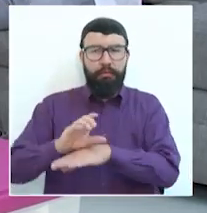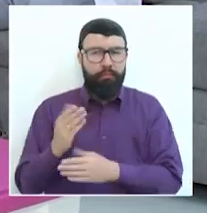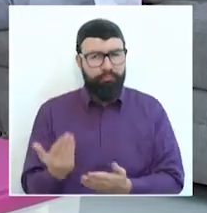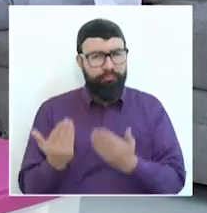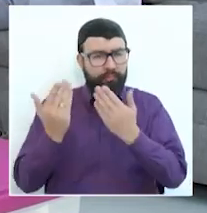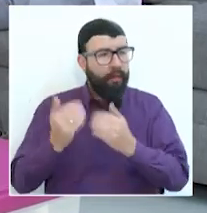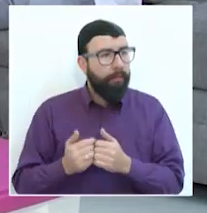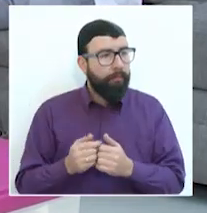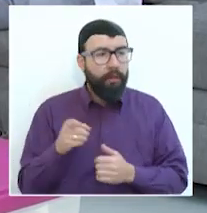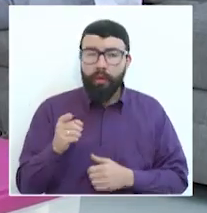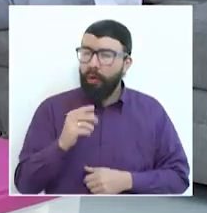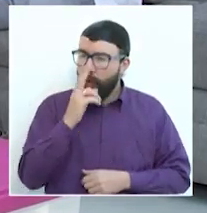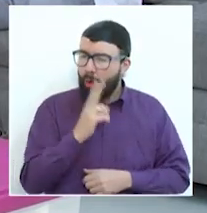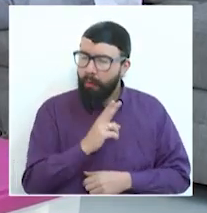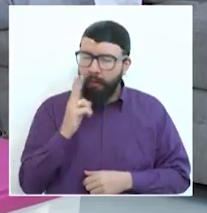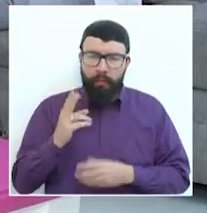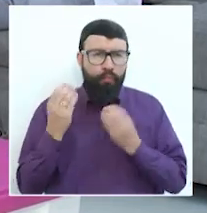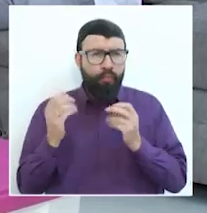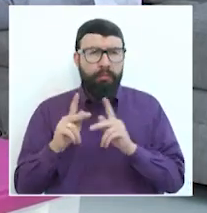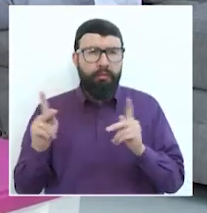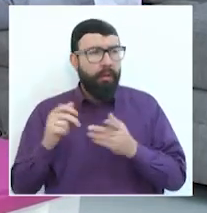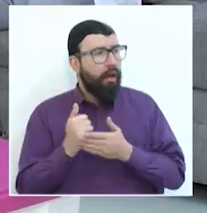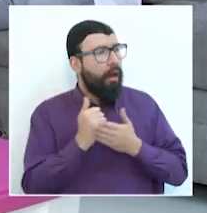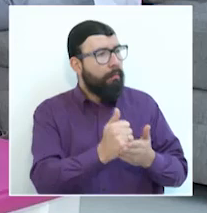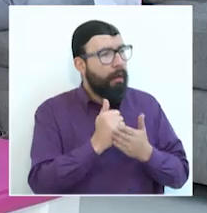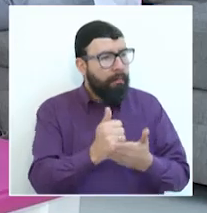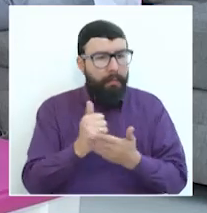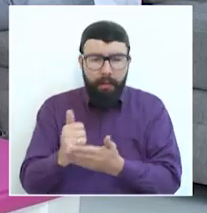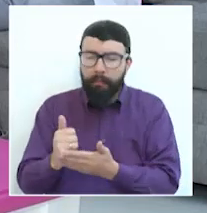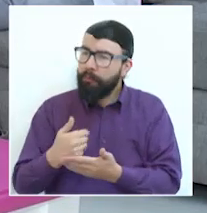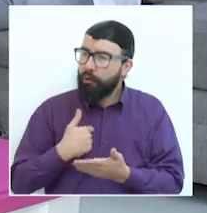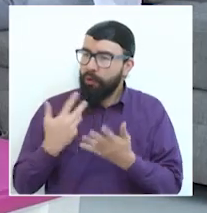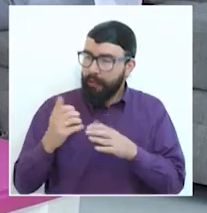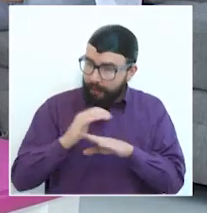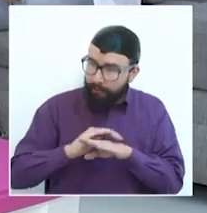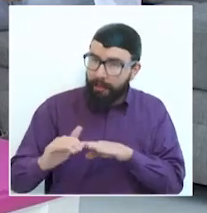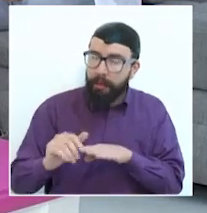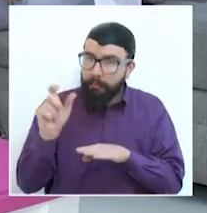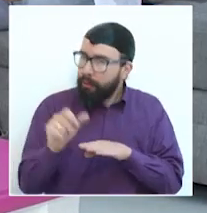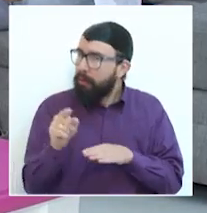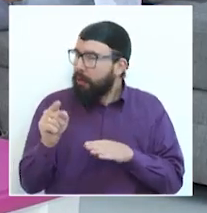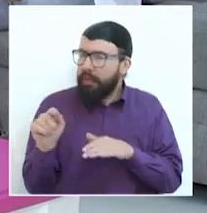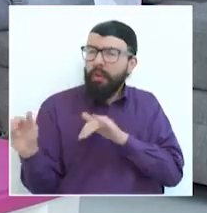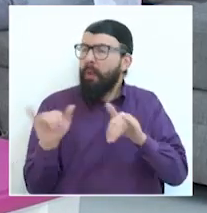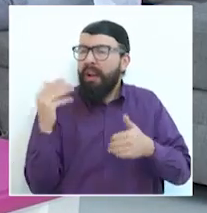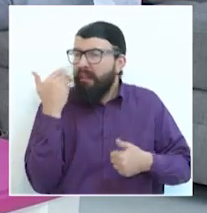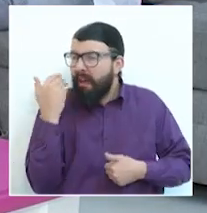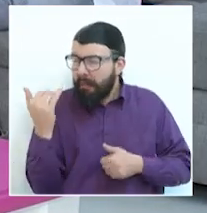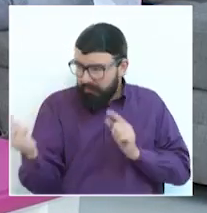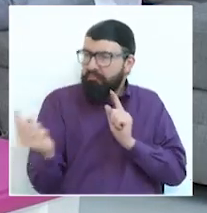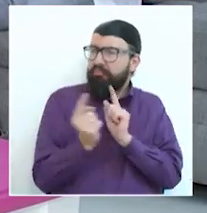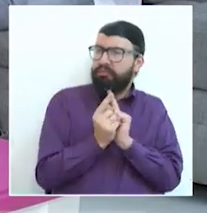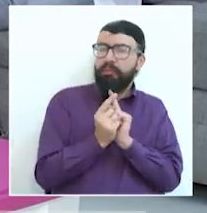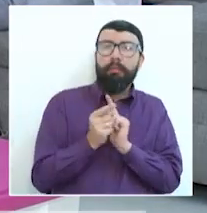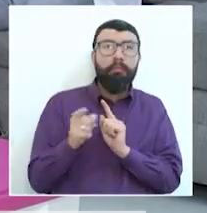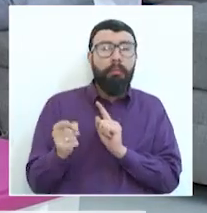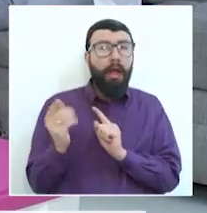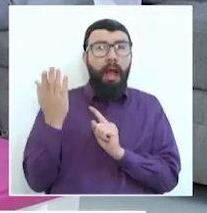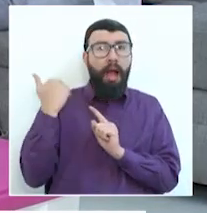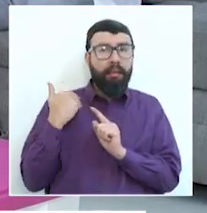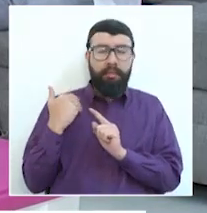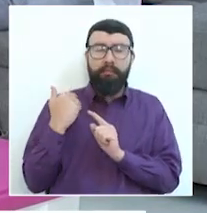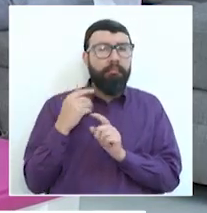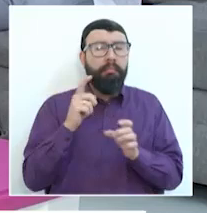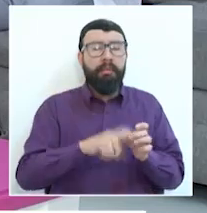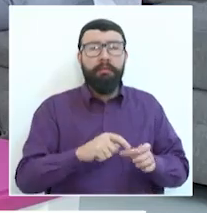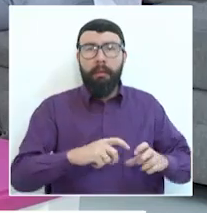y comprometido mucho con la gente, y lo invité hoy como paciente, porque es que nunca ha estado aparte de nuestros parques